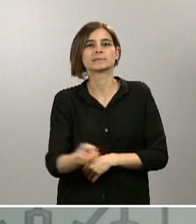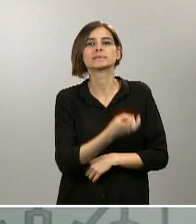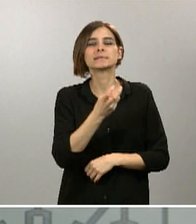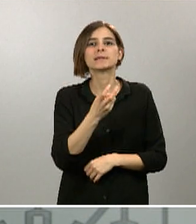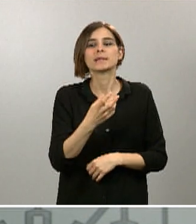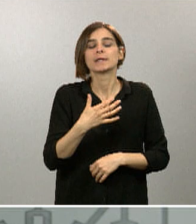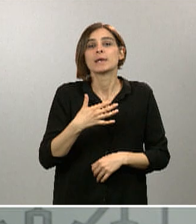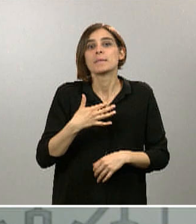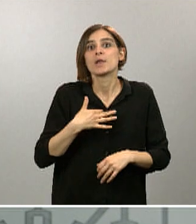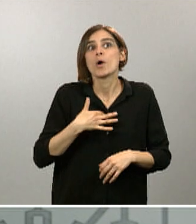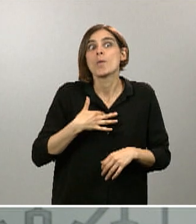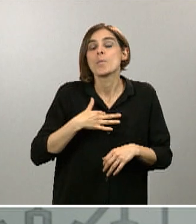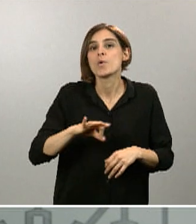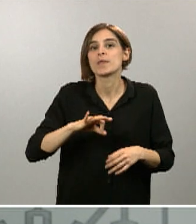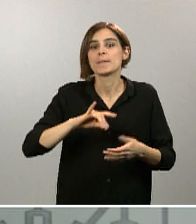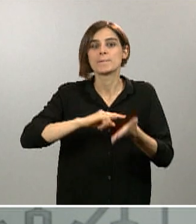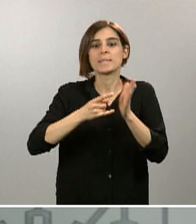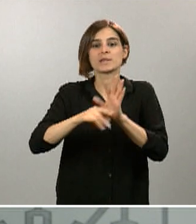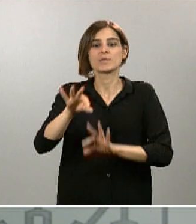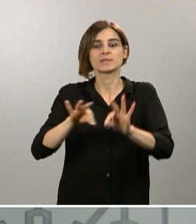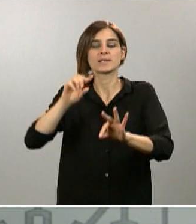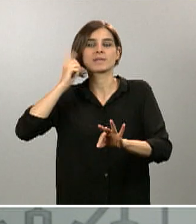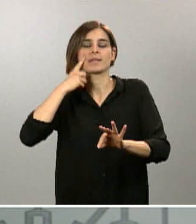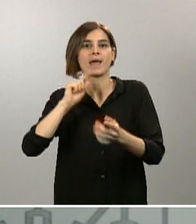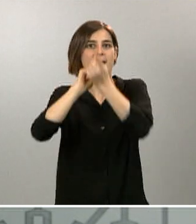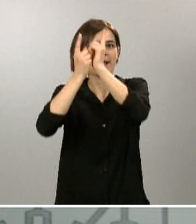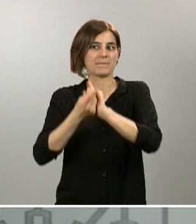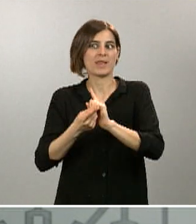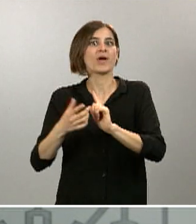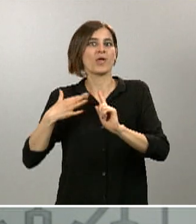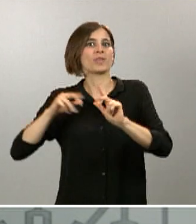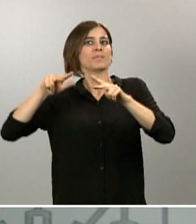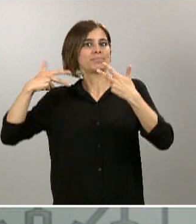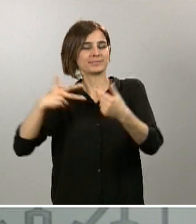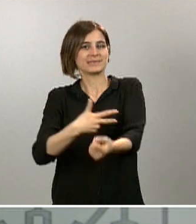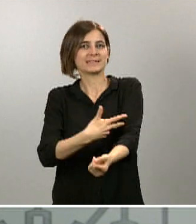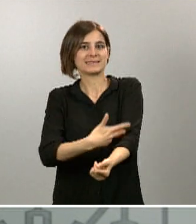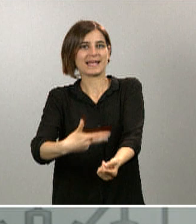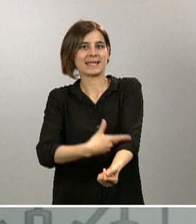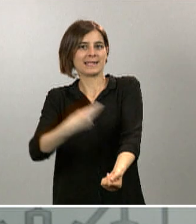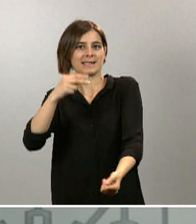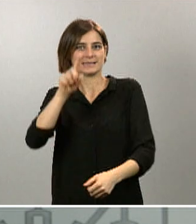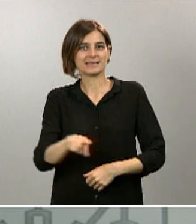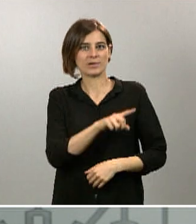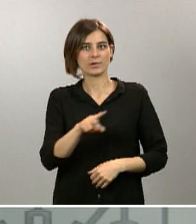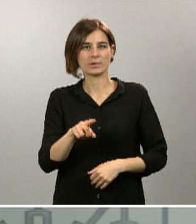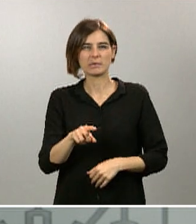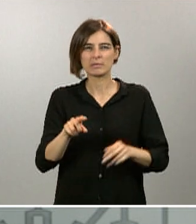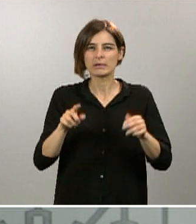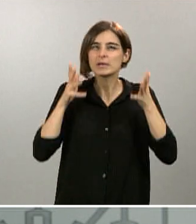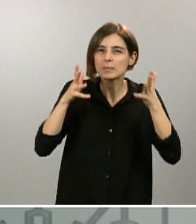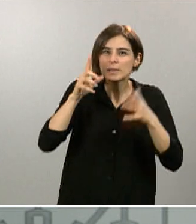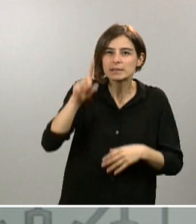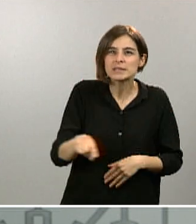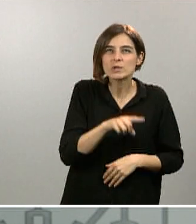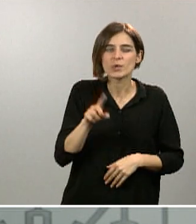cambiado los métodos de selección y de detección. No es una cuestión de ser aconsejable o no. España es uno de los países más solidarios del mundo,